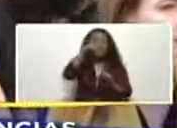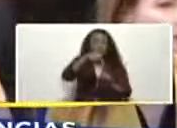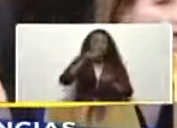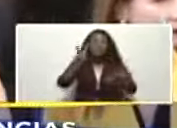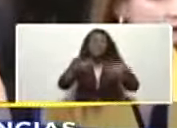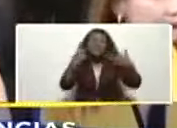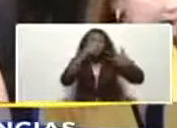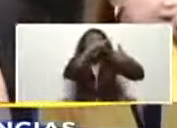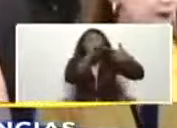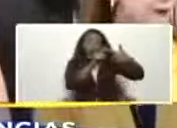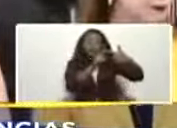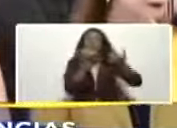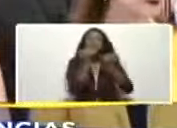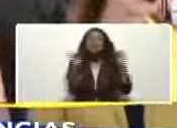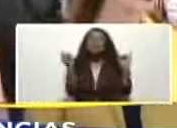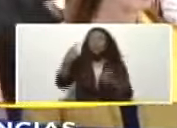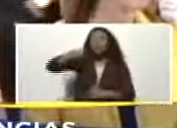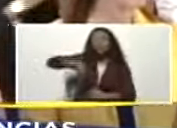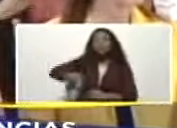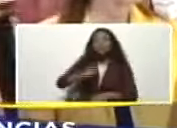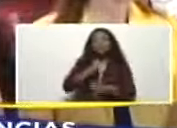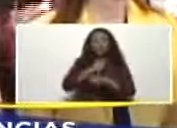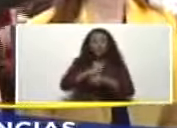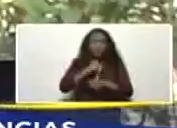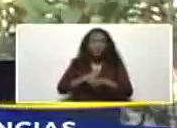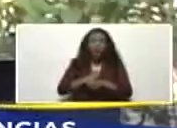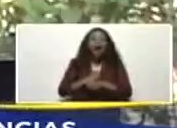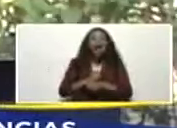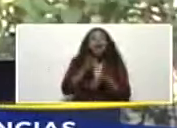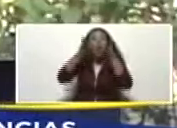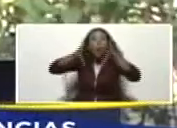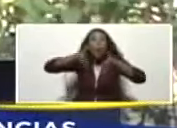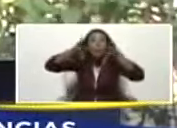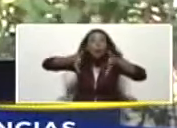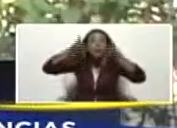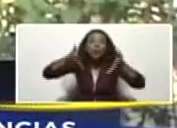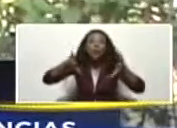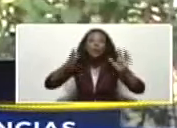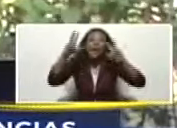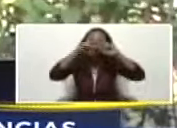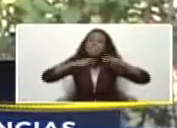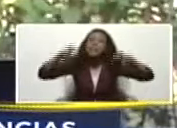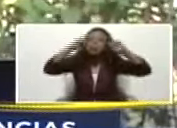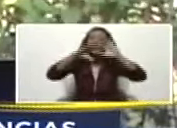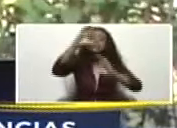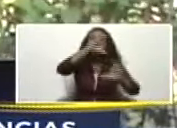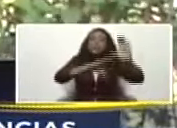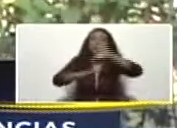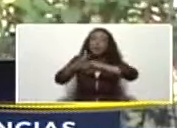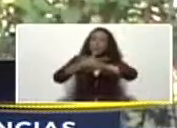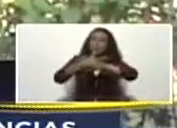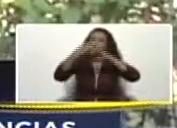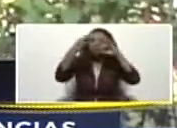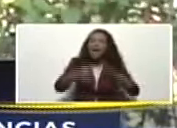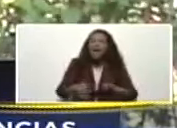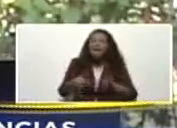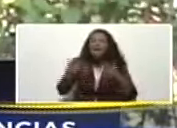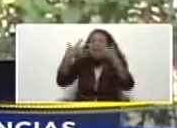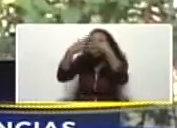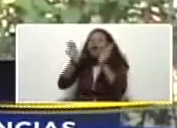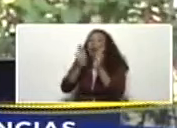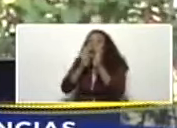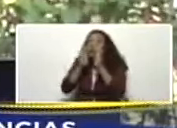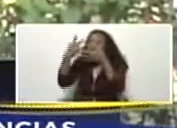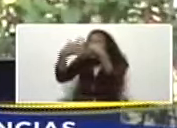segunda transformación de la independencia plena, hicieron recomendaciones para la agenda de investigación científica del país, y en esas recomendaciones